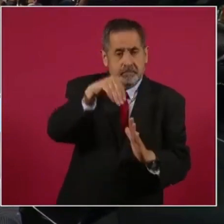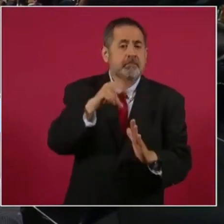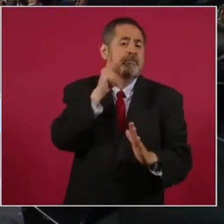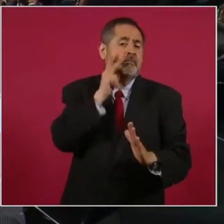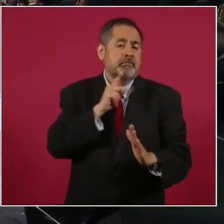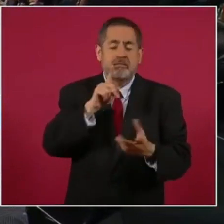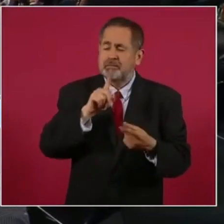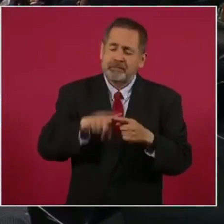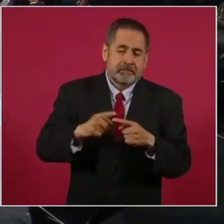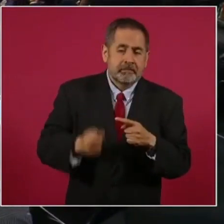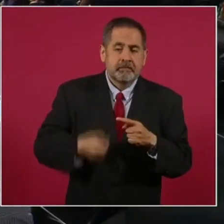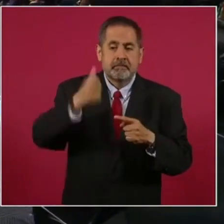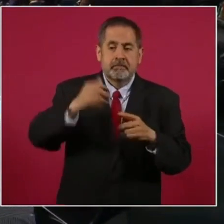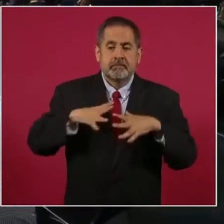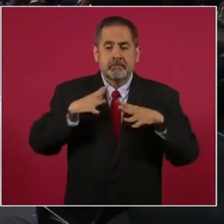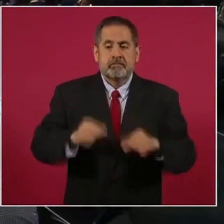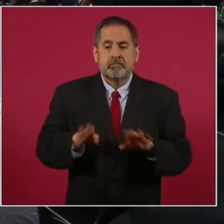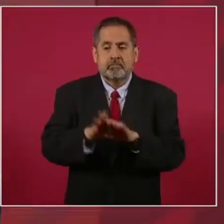que se